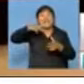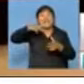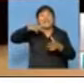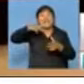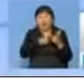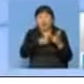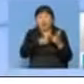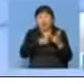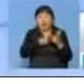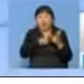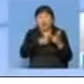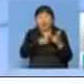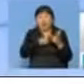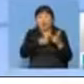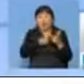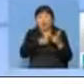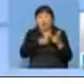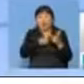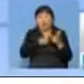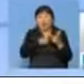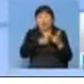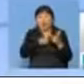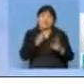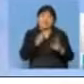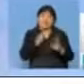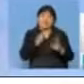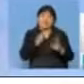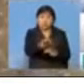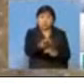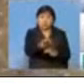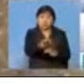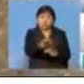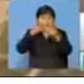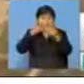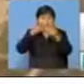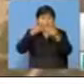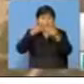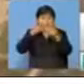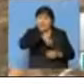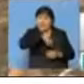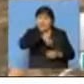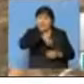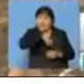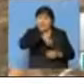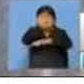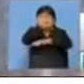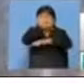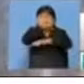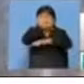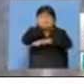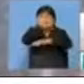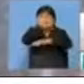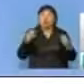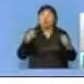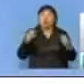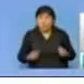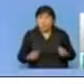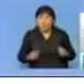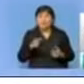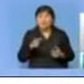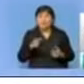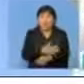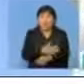para control de la plaga, y hemos empezado con la reunión o capacitación para los técnicos